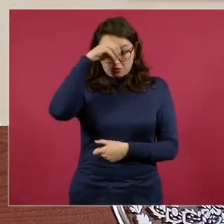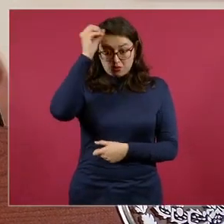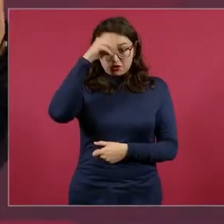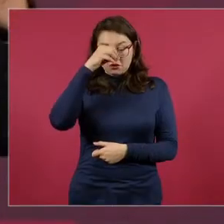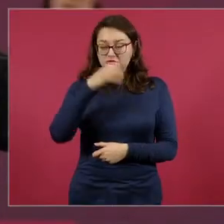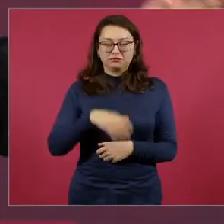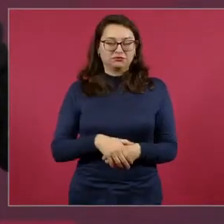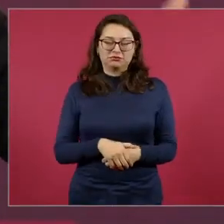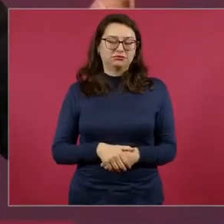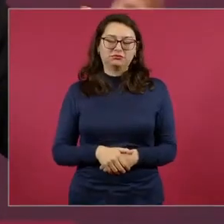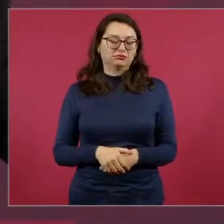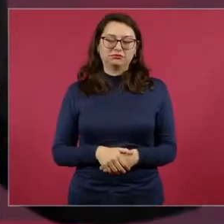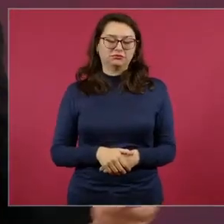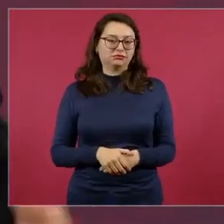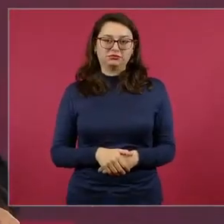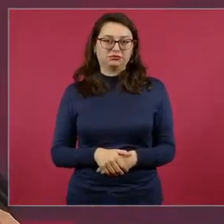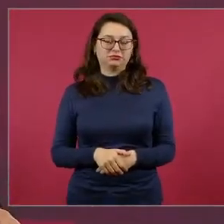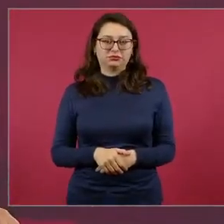que ni siquiera